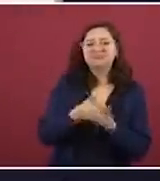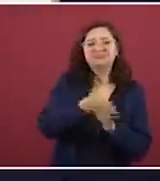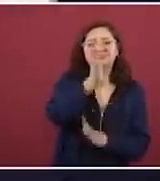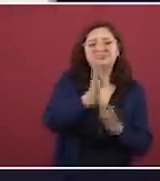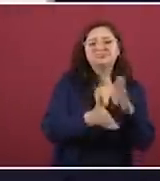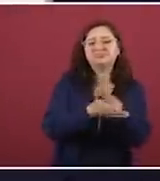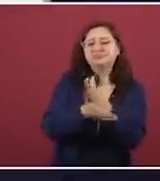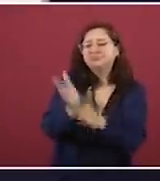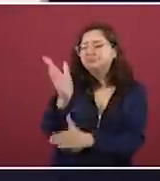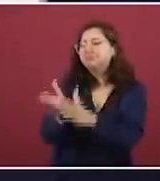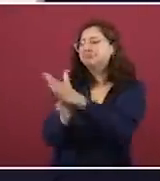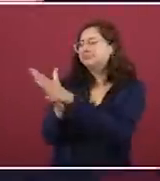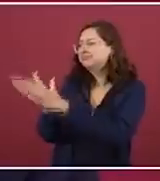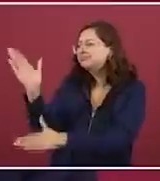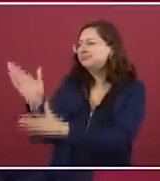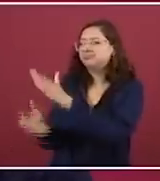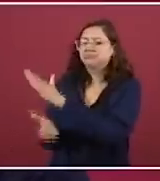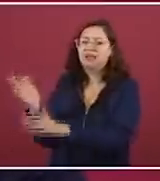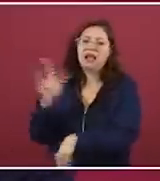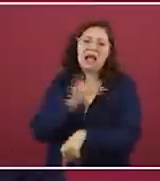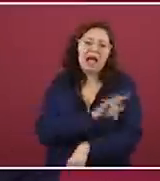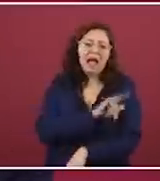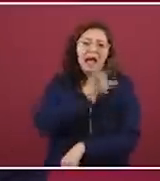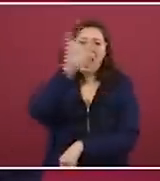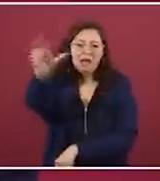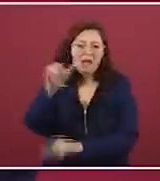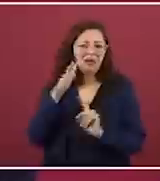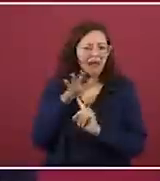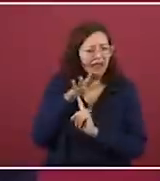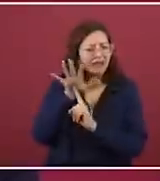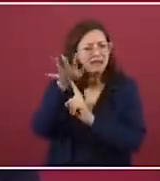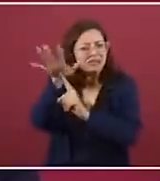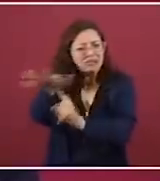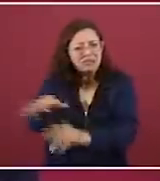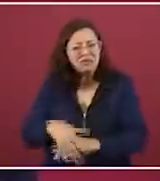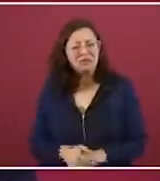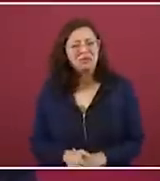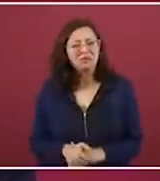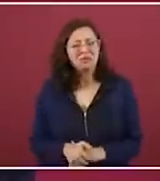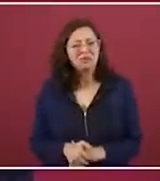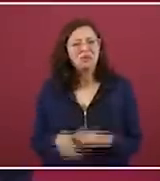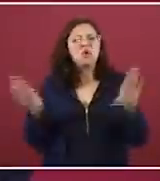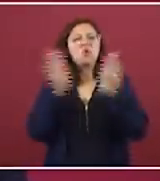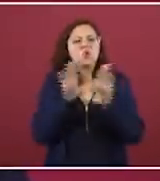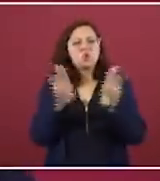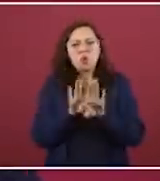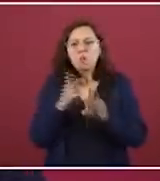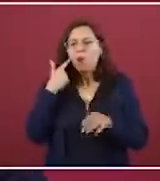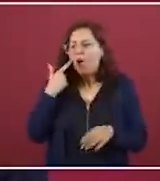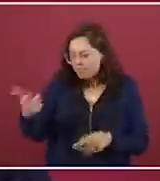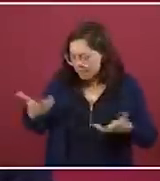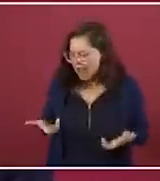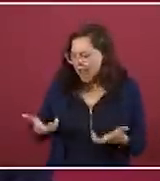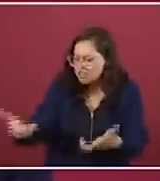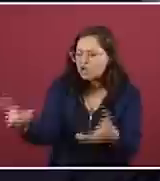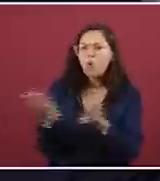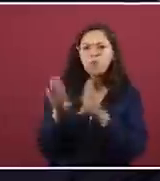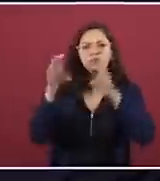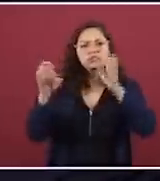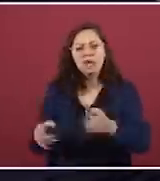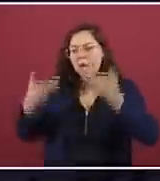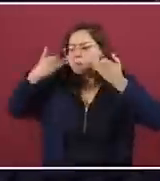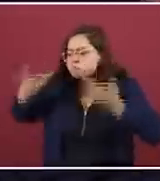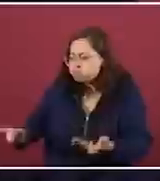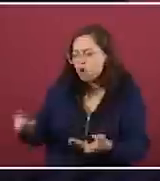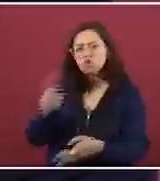Piedras Negras, en avión o en helicóptero. ¿Cuándo me voy a dar cuenta de cómo están los caminos? Ahí